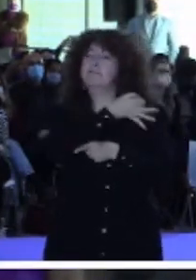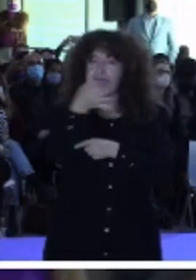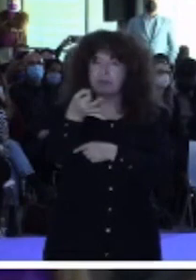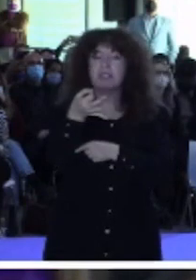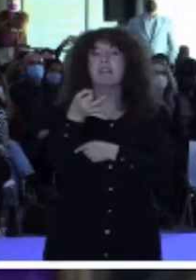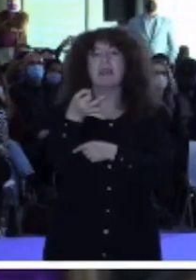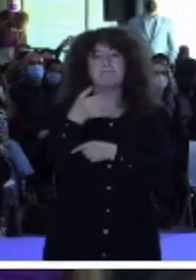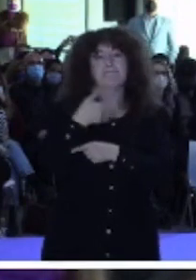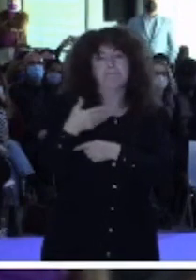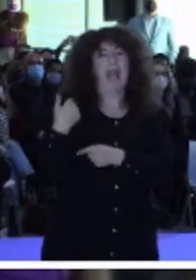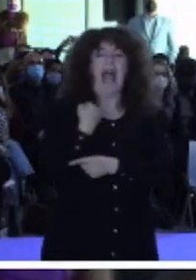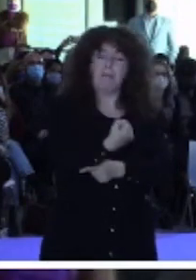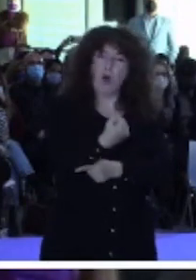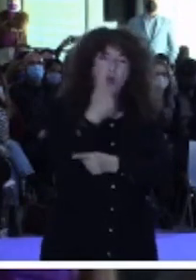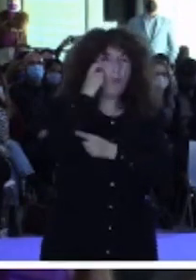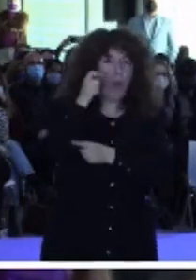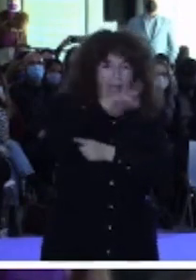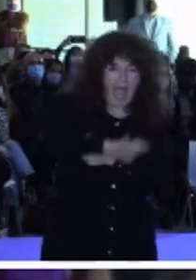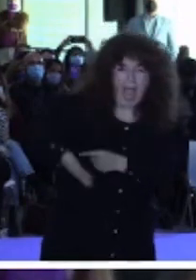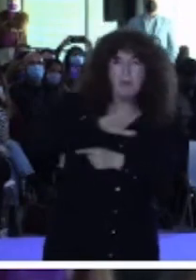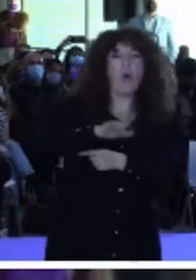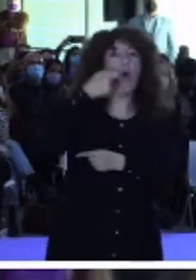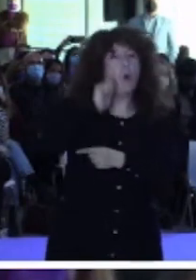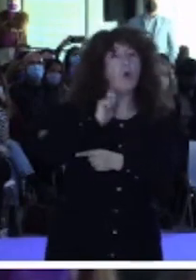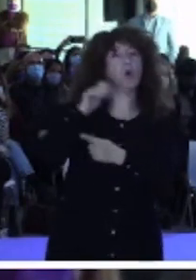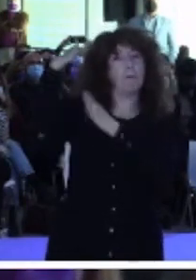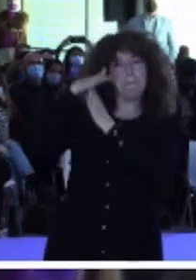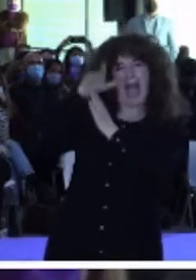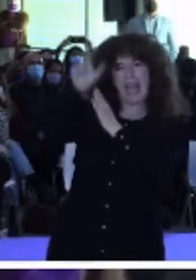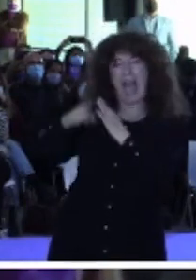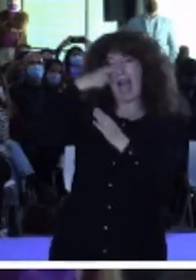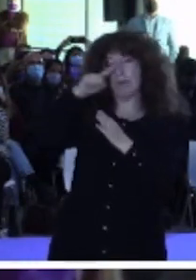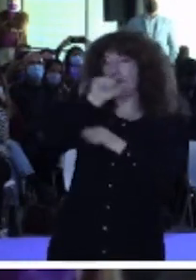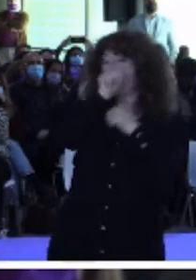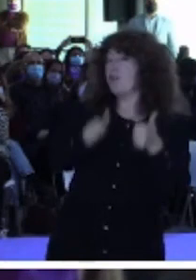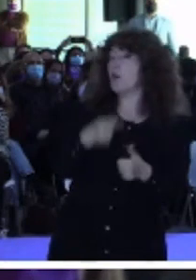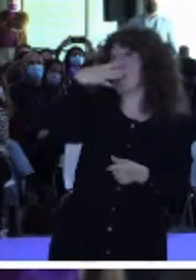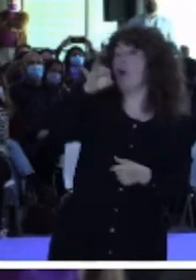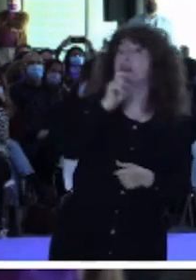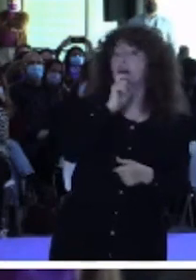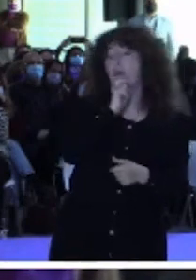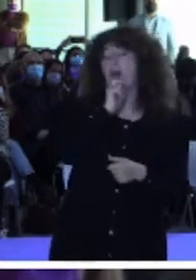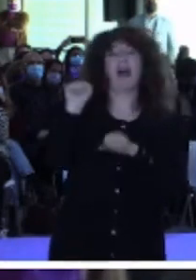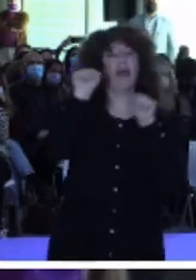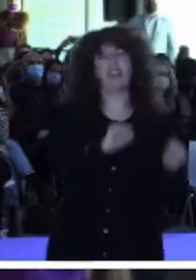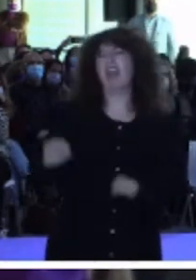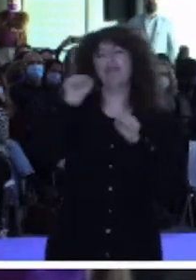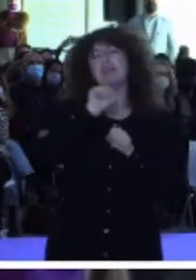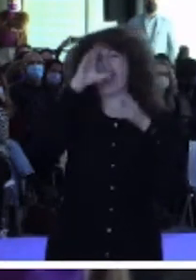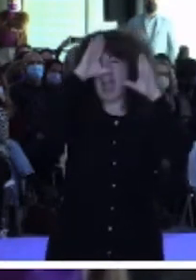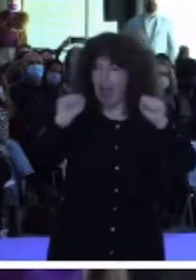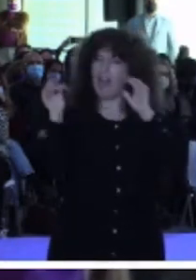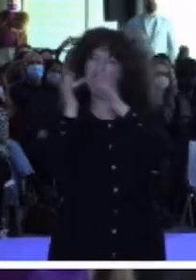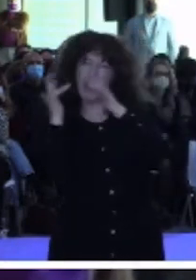de estar al lado del pueblo ucraniano y pararle los pies a Putin, es defender la diplomacia de